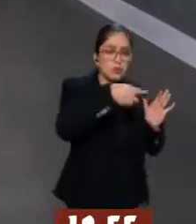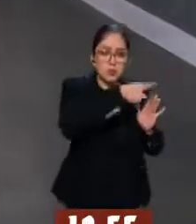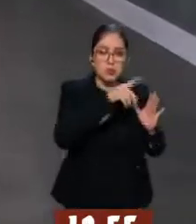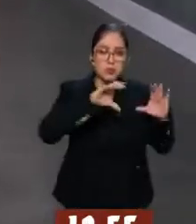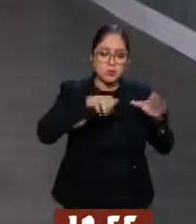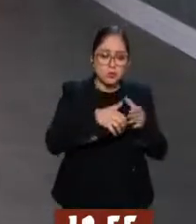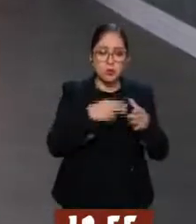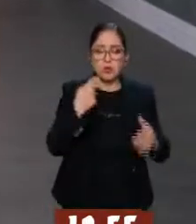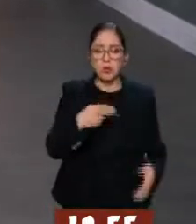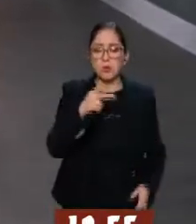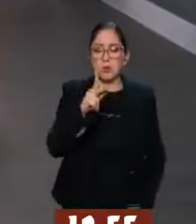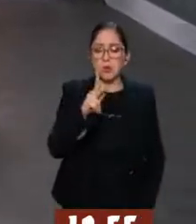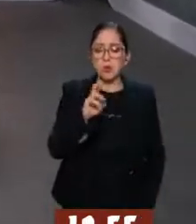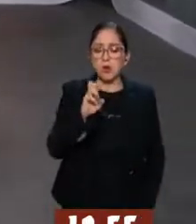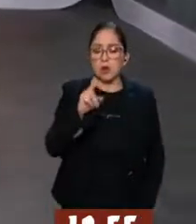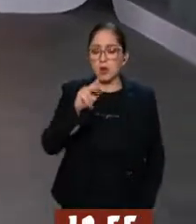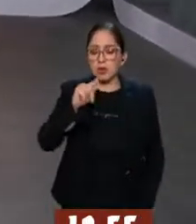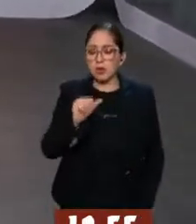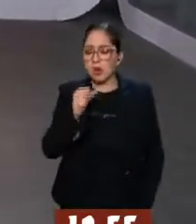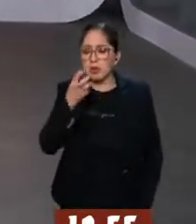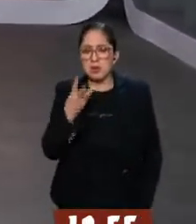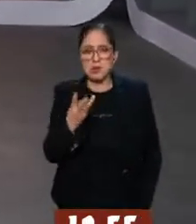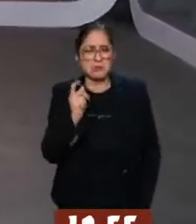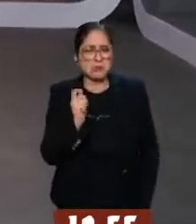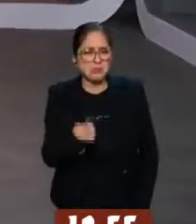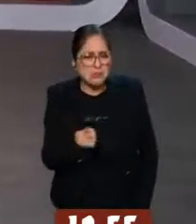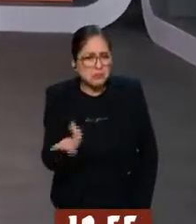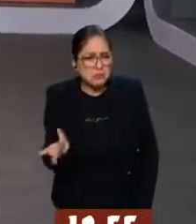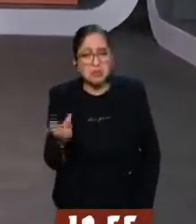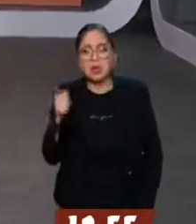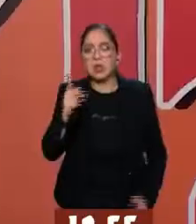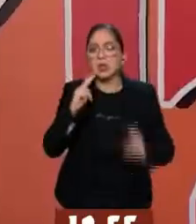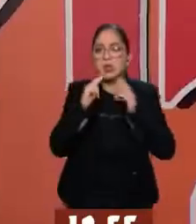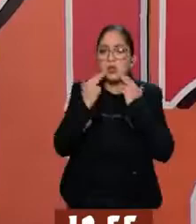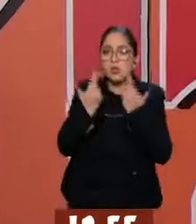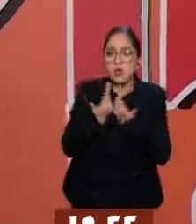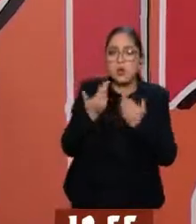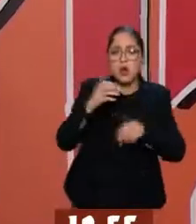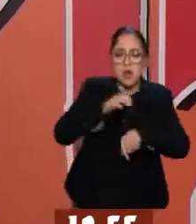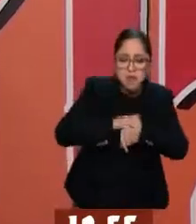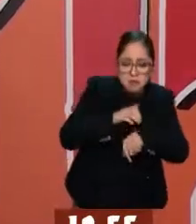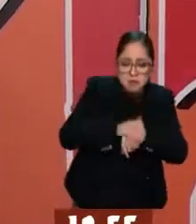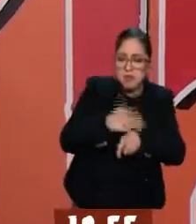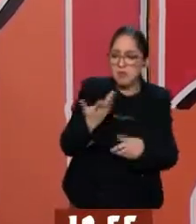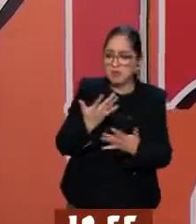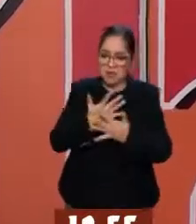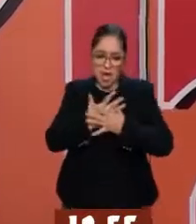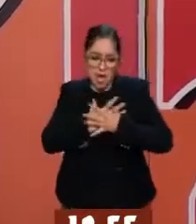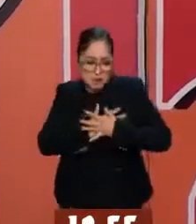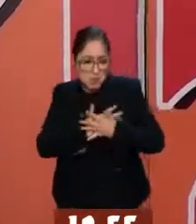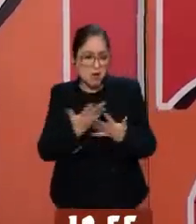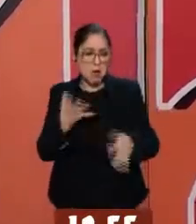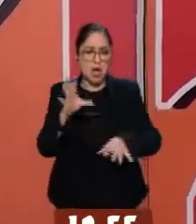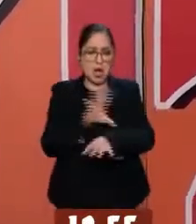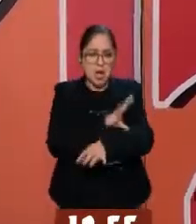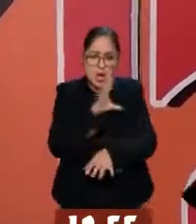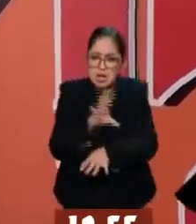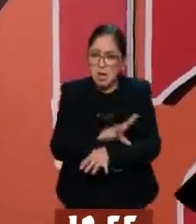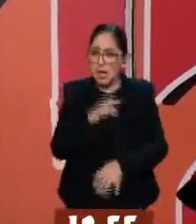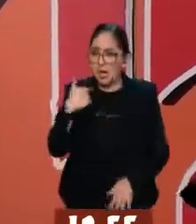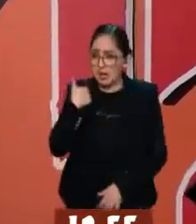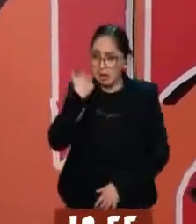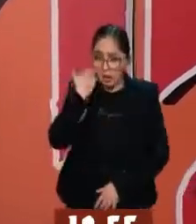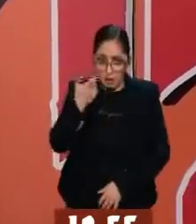3? Puerta 3 es porque es una reunión de amigos, porque es amor, porque es energía, porque queremos cantarle a la gente a esta